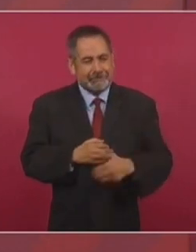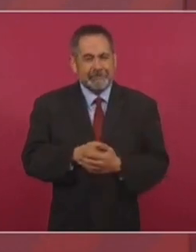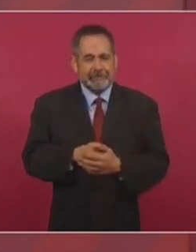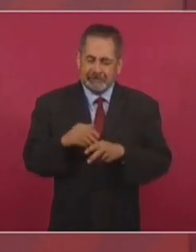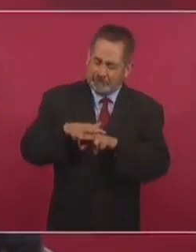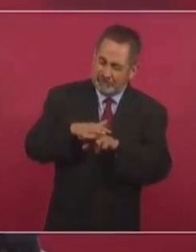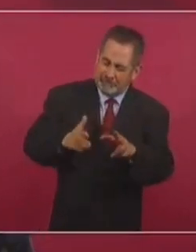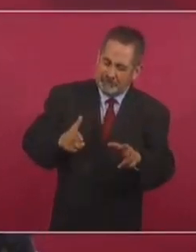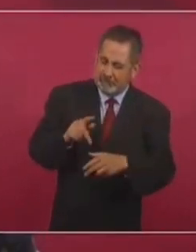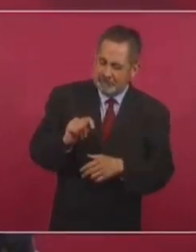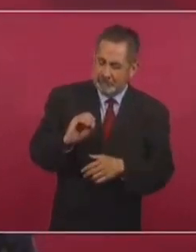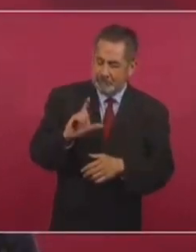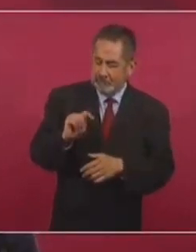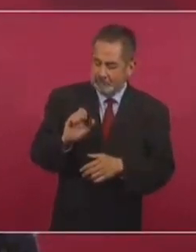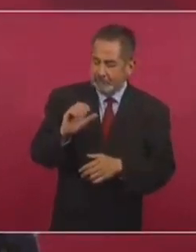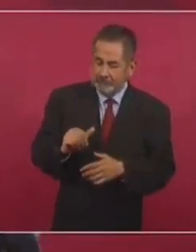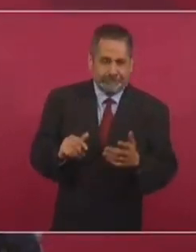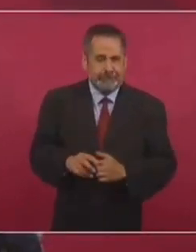El tren Tolteca, ¿no?